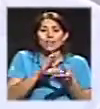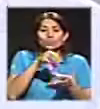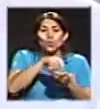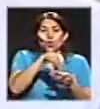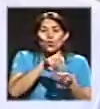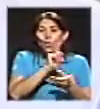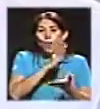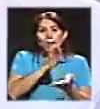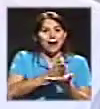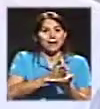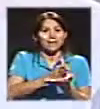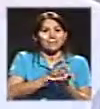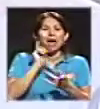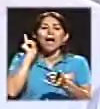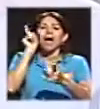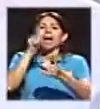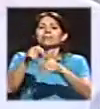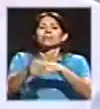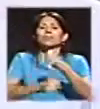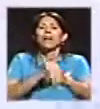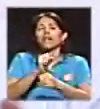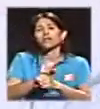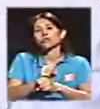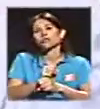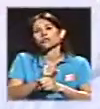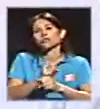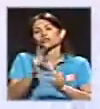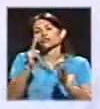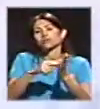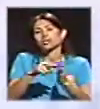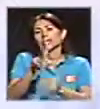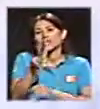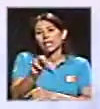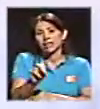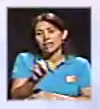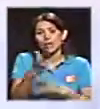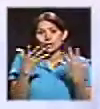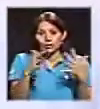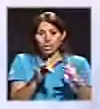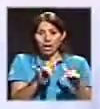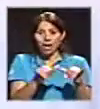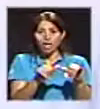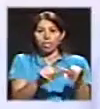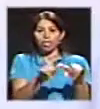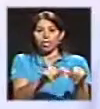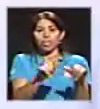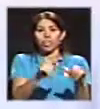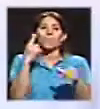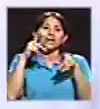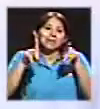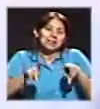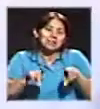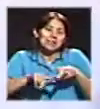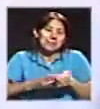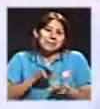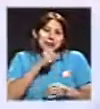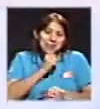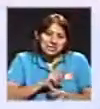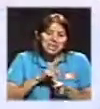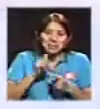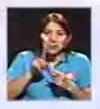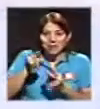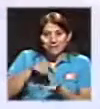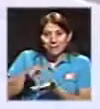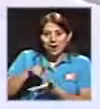30, en donde se empieza a estabilizar por el tema del mismo envejecimiento. Y la gran interrogante es cómo